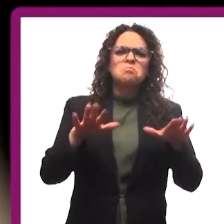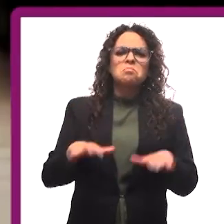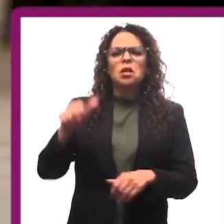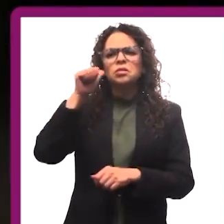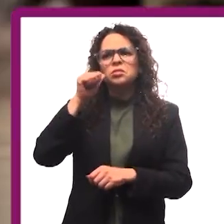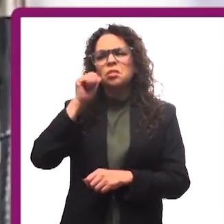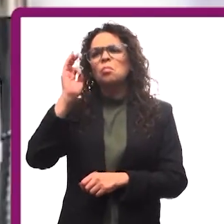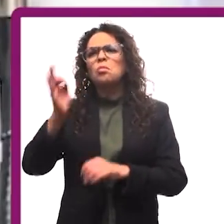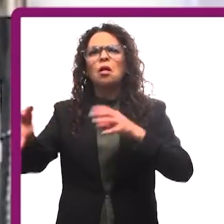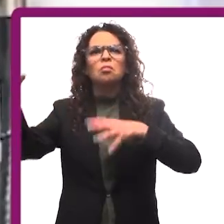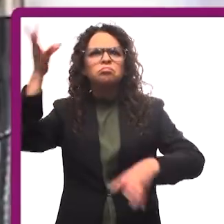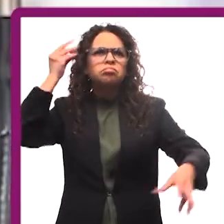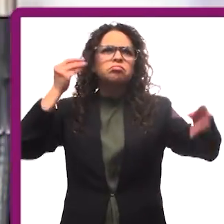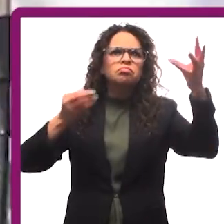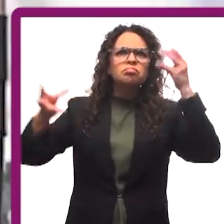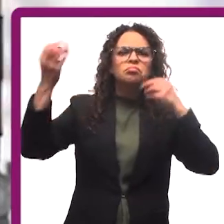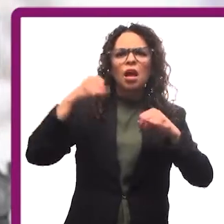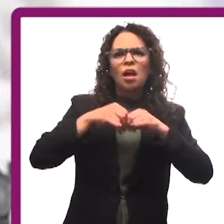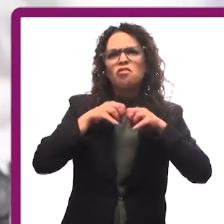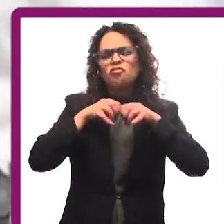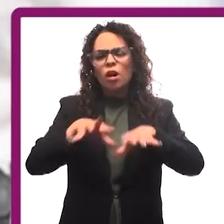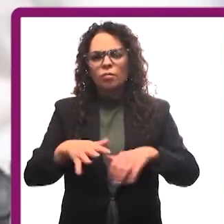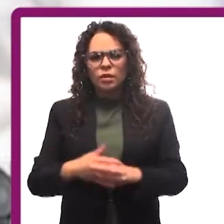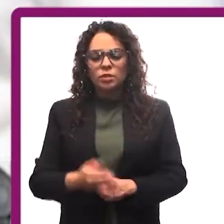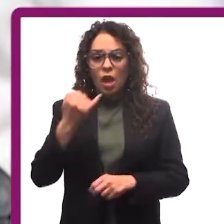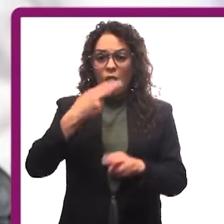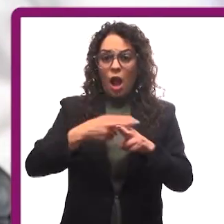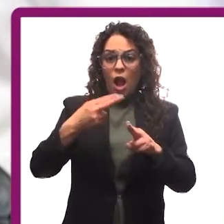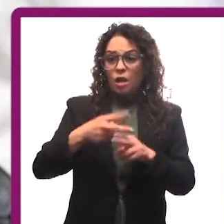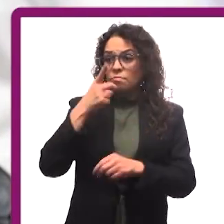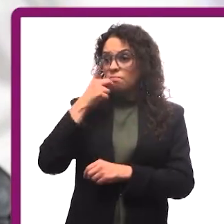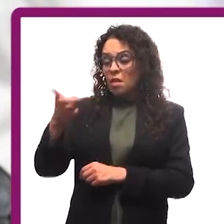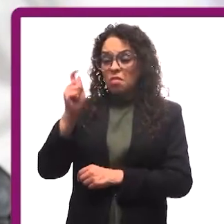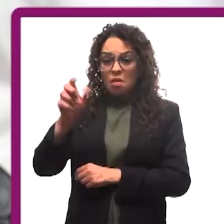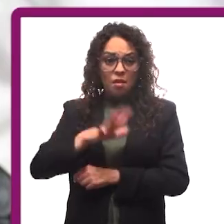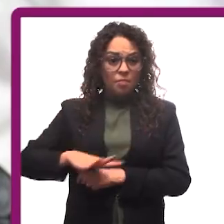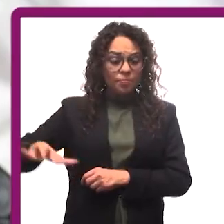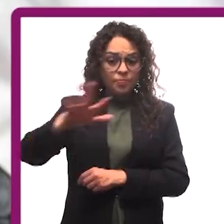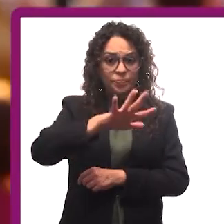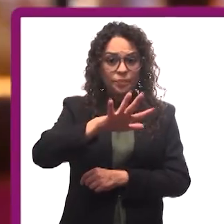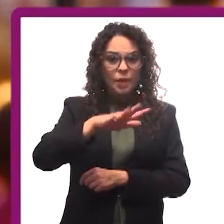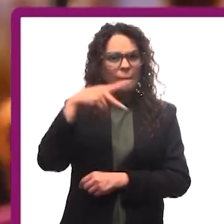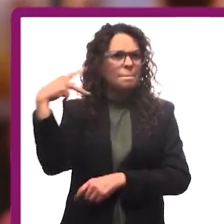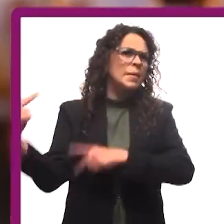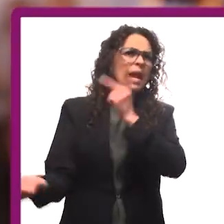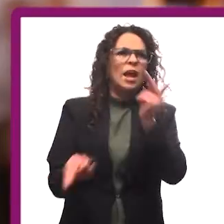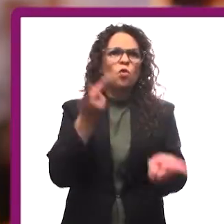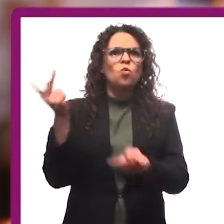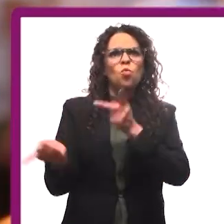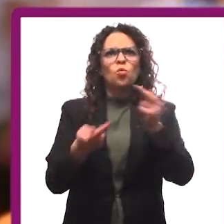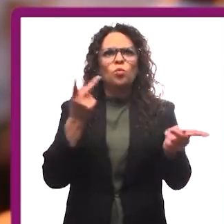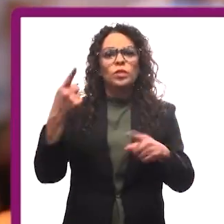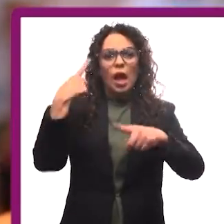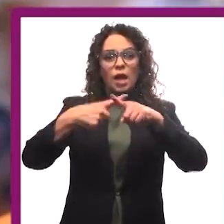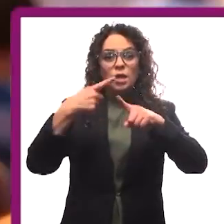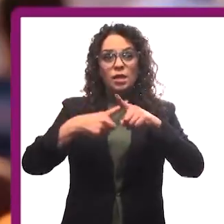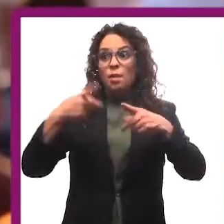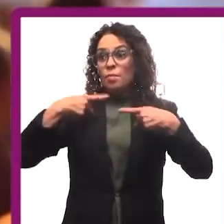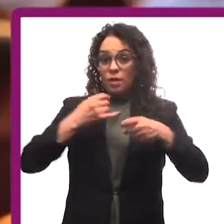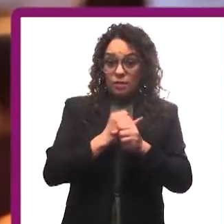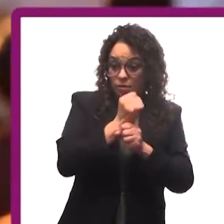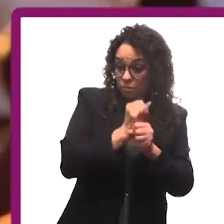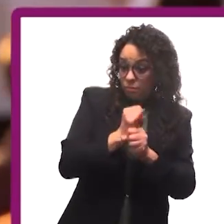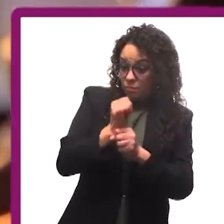receptores. Incluso se hablaba que la pregunta que se hacían los investigadores en ese